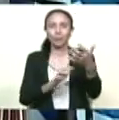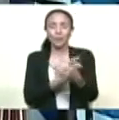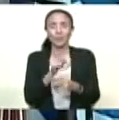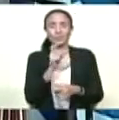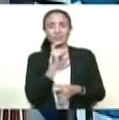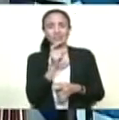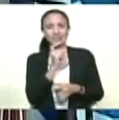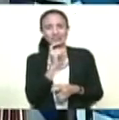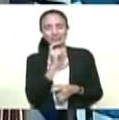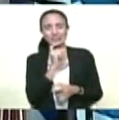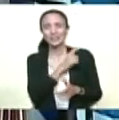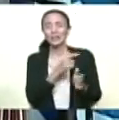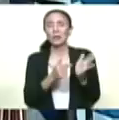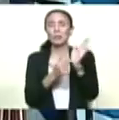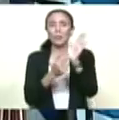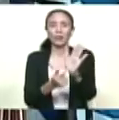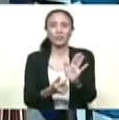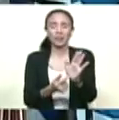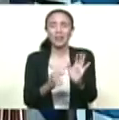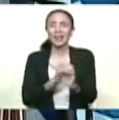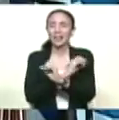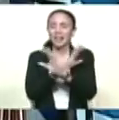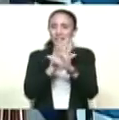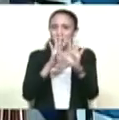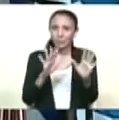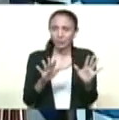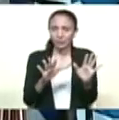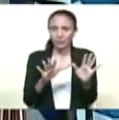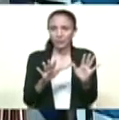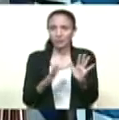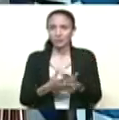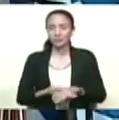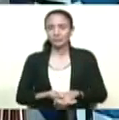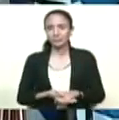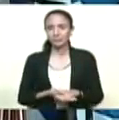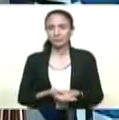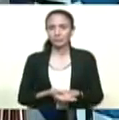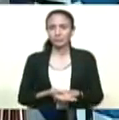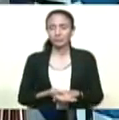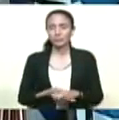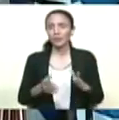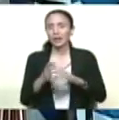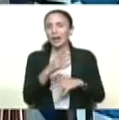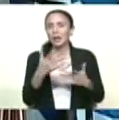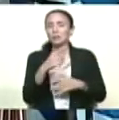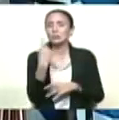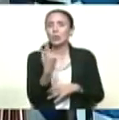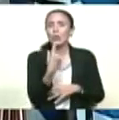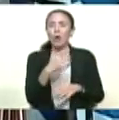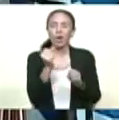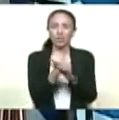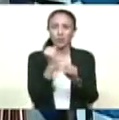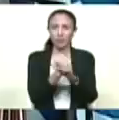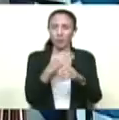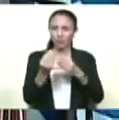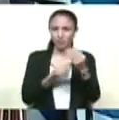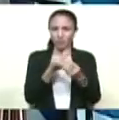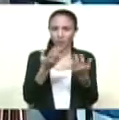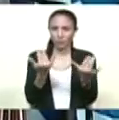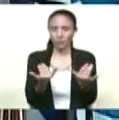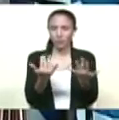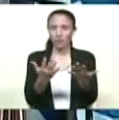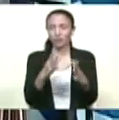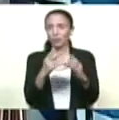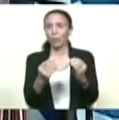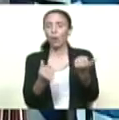directa clara y transparente no solamente el trabajo del ministerio público apoyado en este